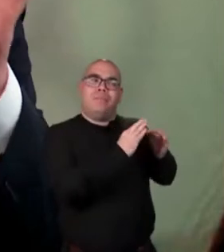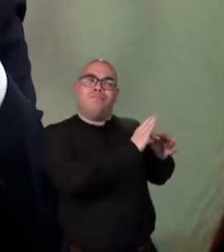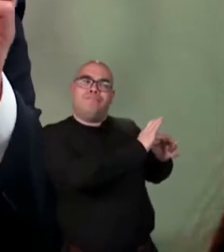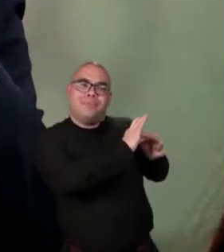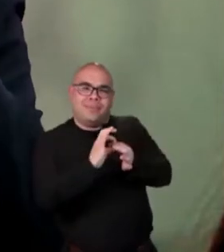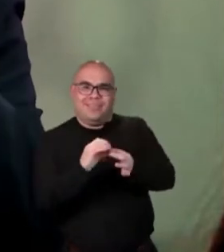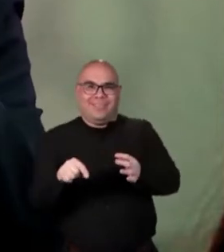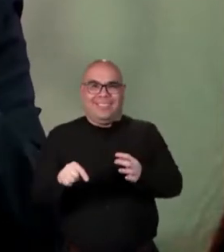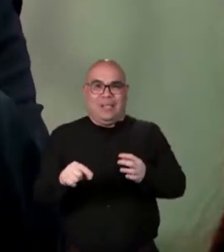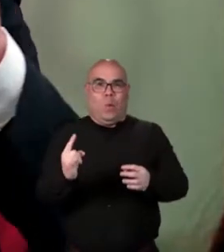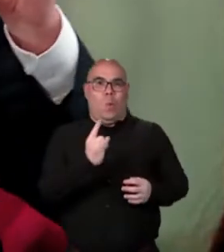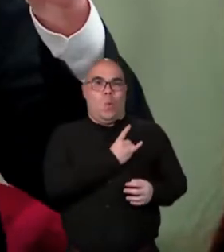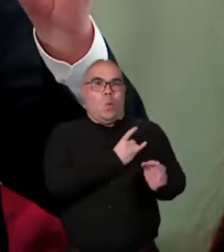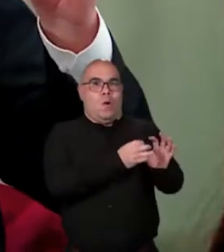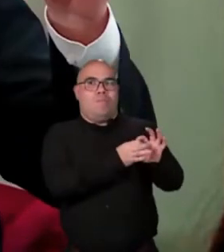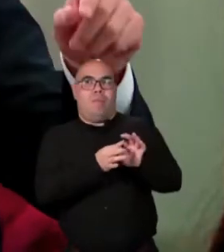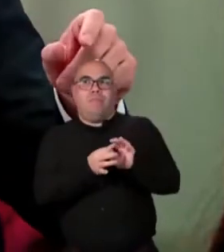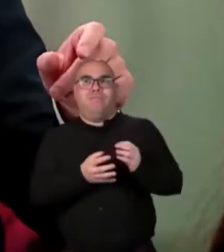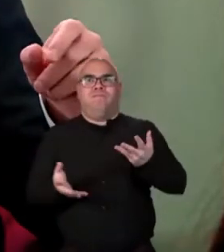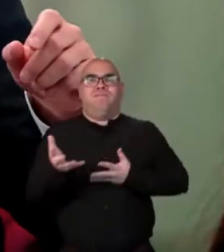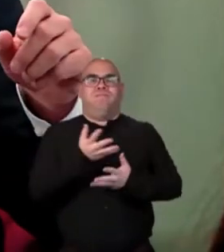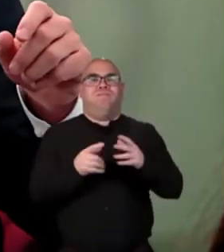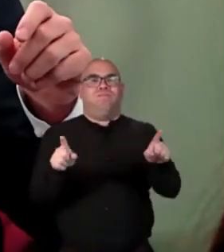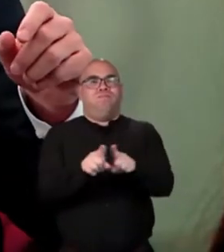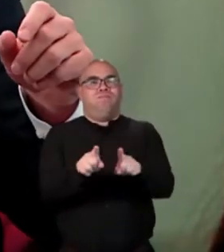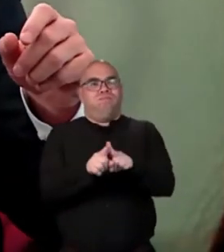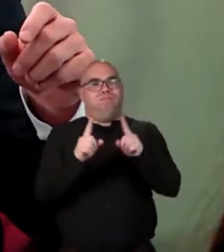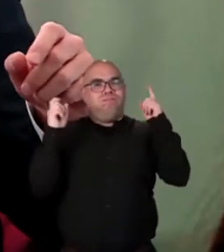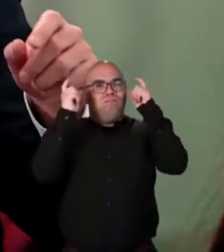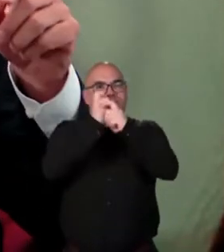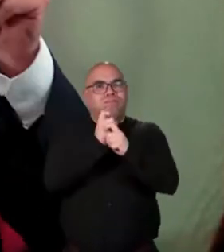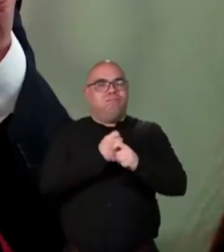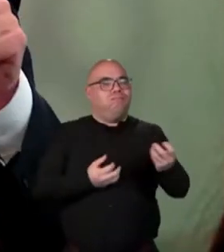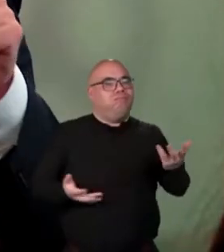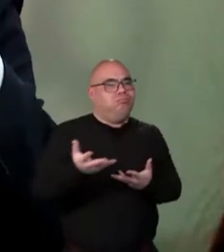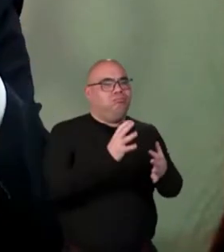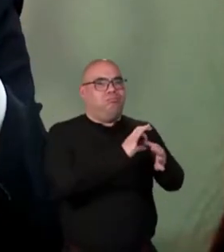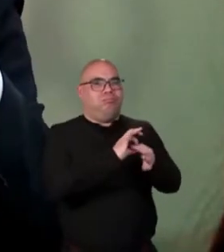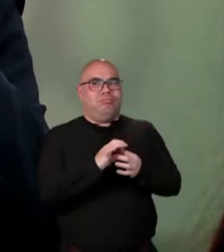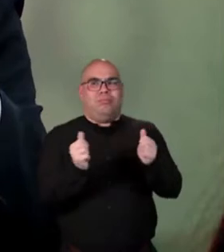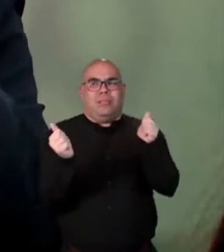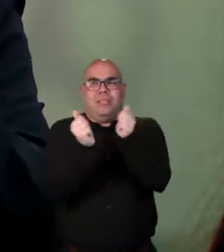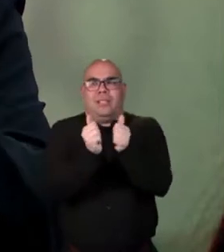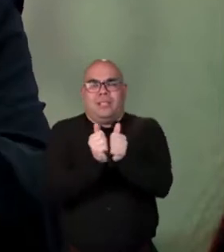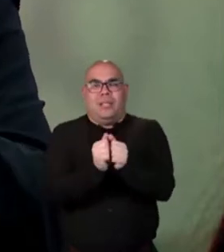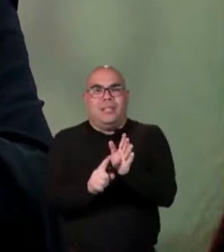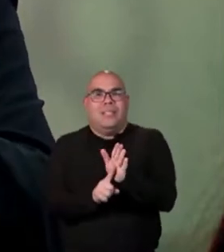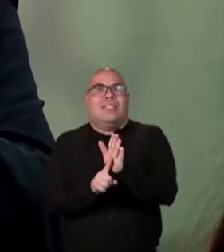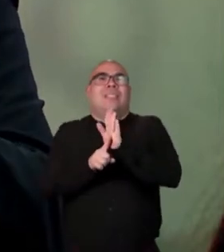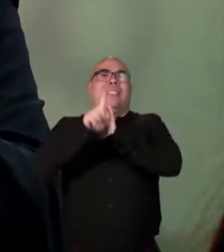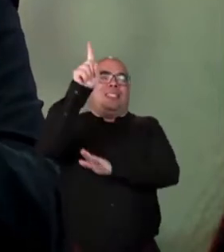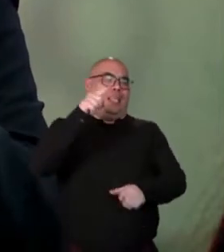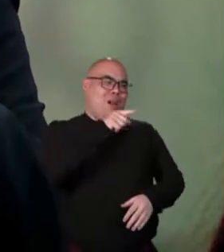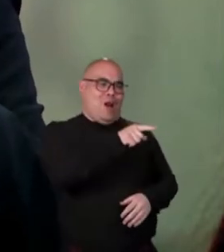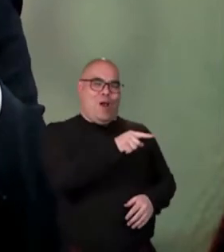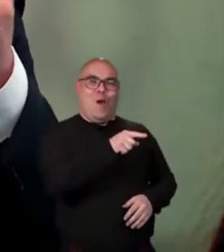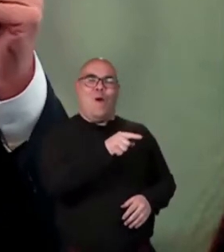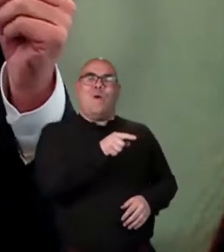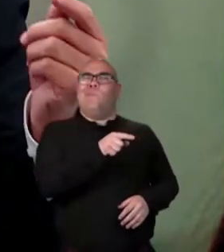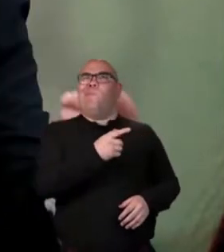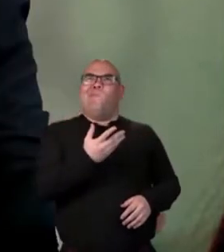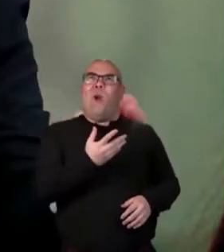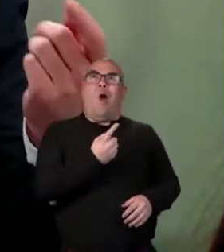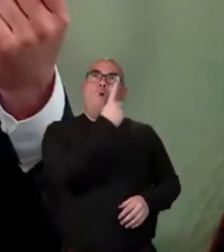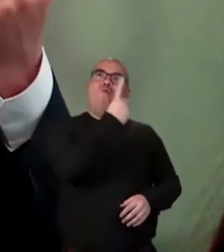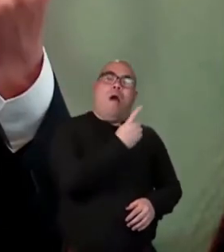ella pueda hacer ese esa ancla de acompañamiento al desarrollo emocional del muchacho y cómo